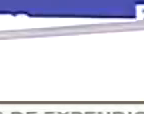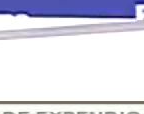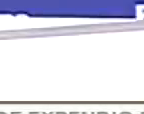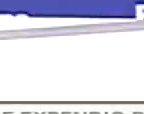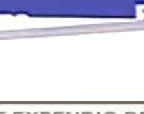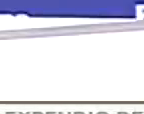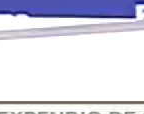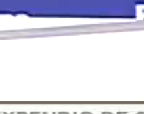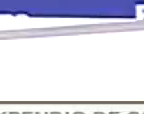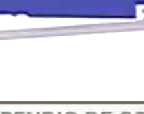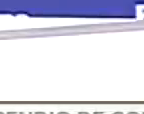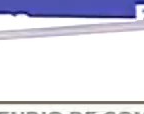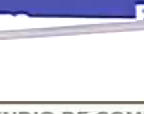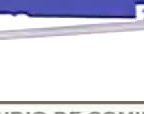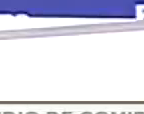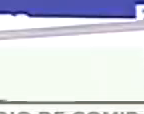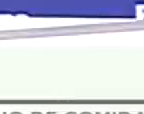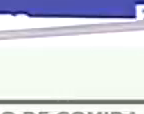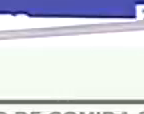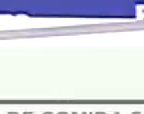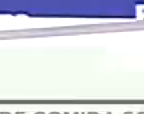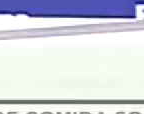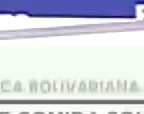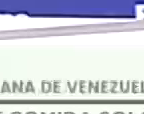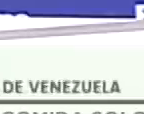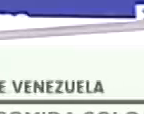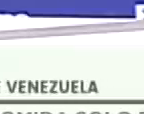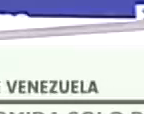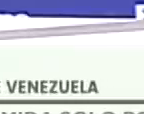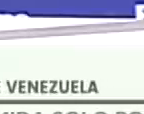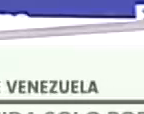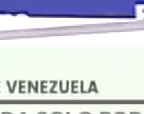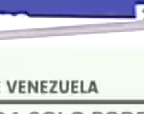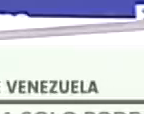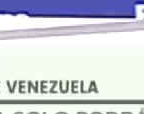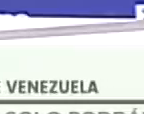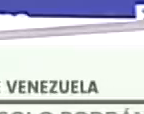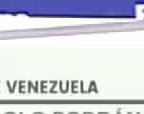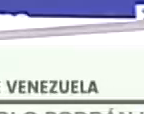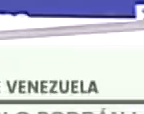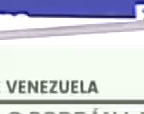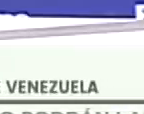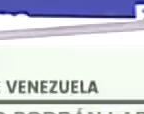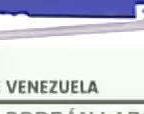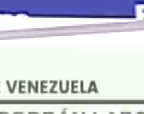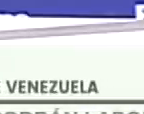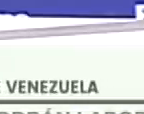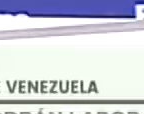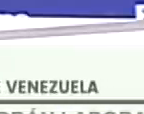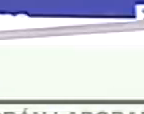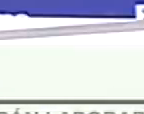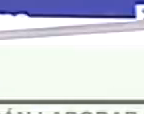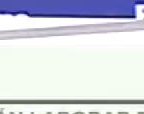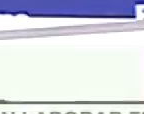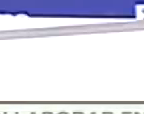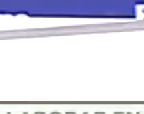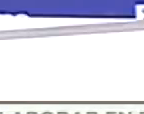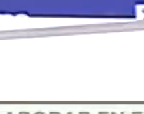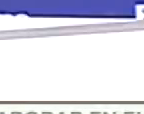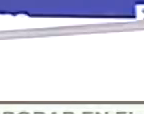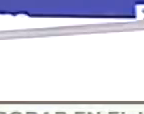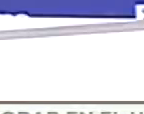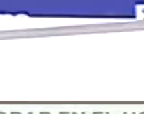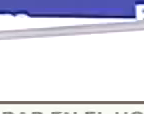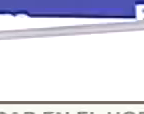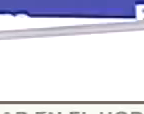pendiente de nuestra América, nuestra patria grande, y pendiente de nuestro pueblo. Mis saludos hoy domingo 11 de abril,